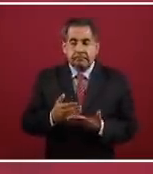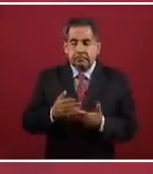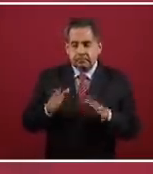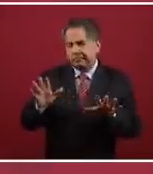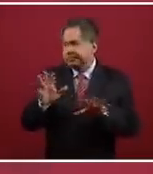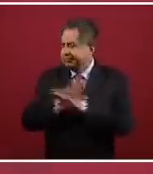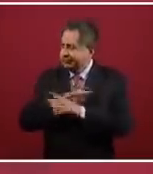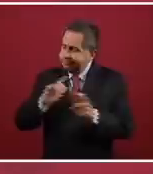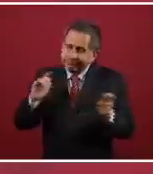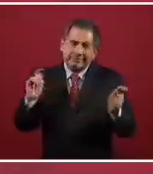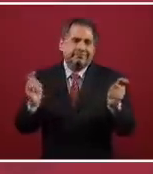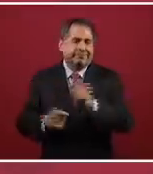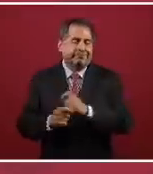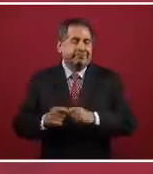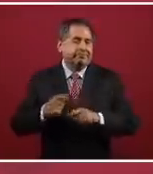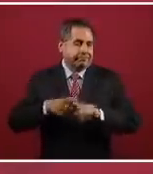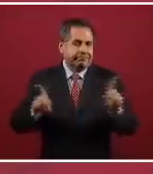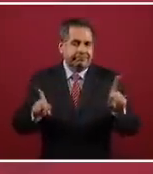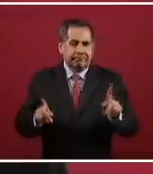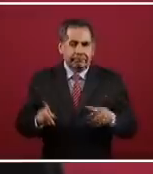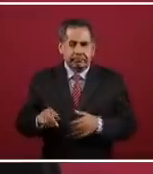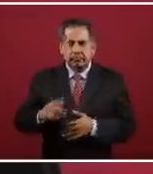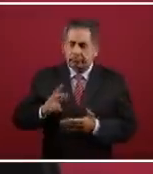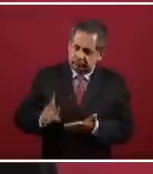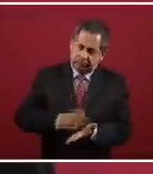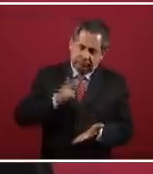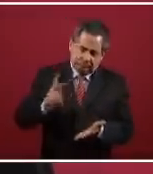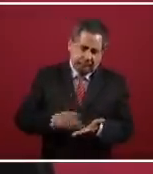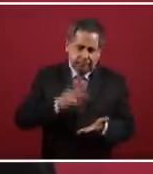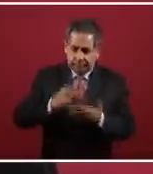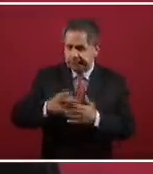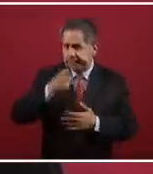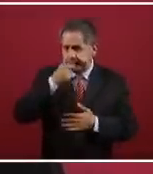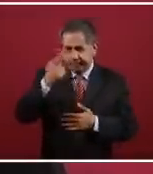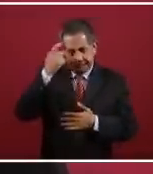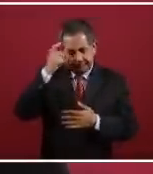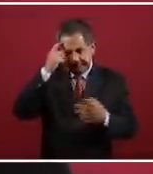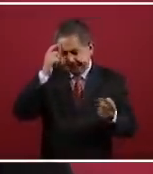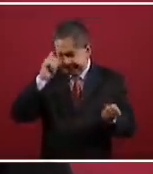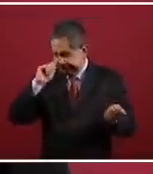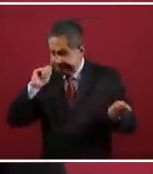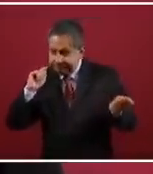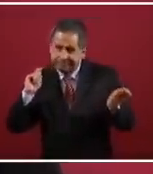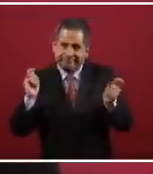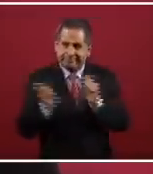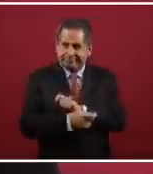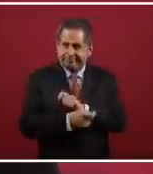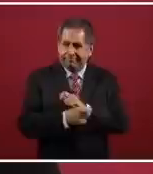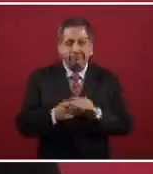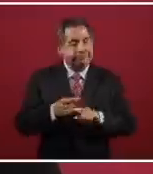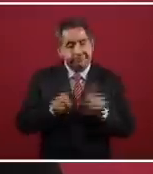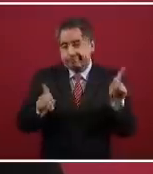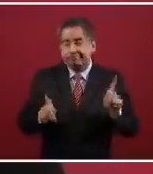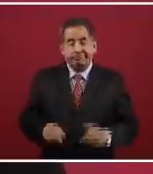cambio, lo he venido diciendo. Es un giro,